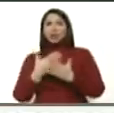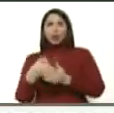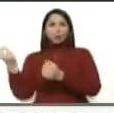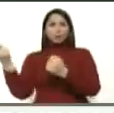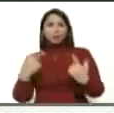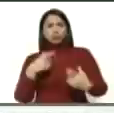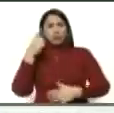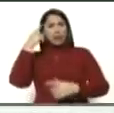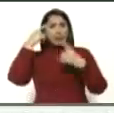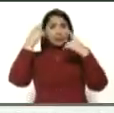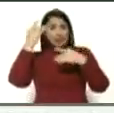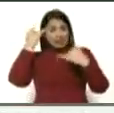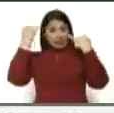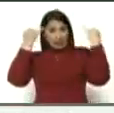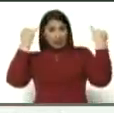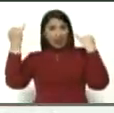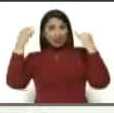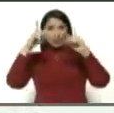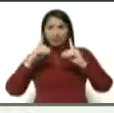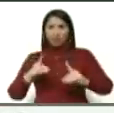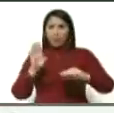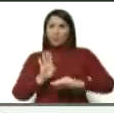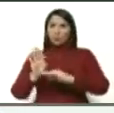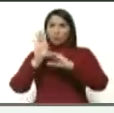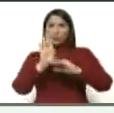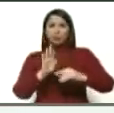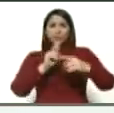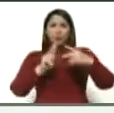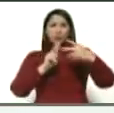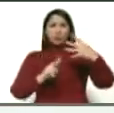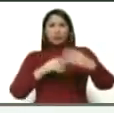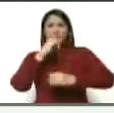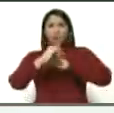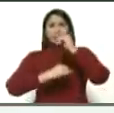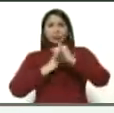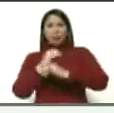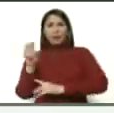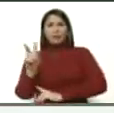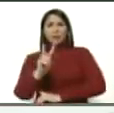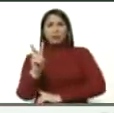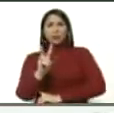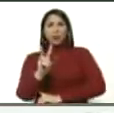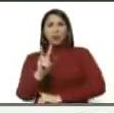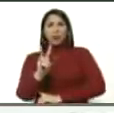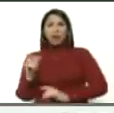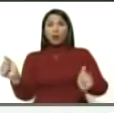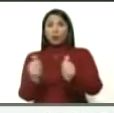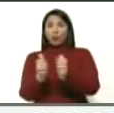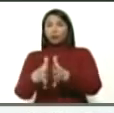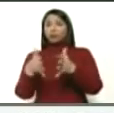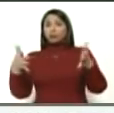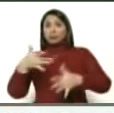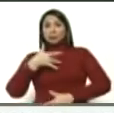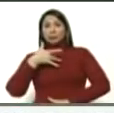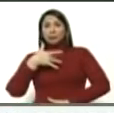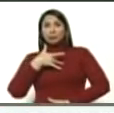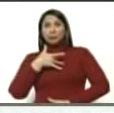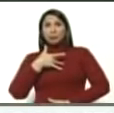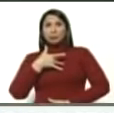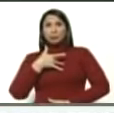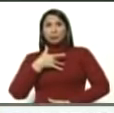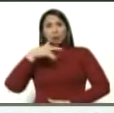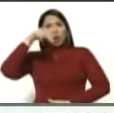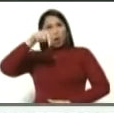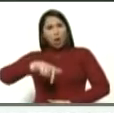sabia decisión, protegiendo las reservas internacionales de Venezuela y con un gran sentido.